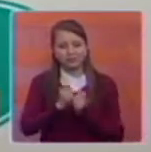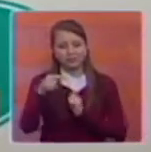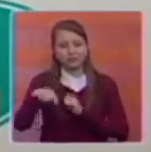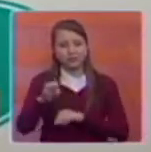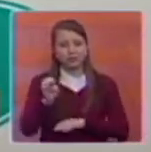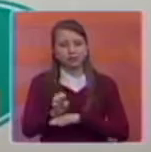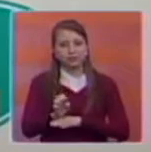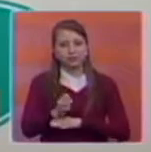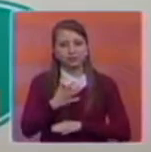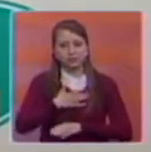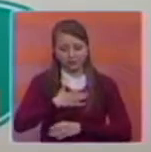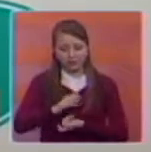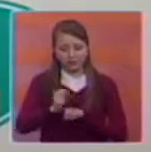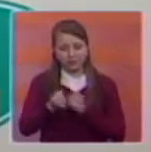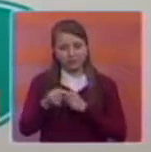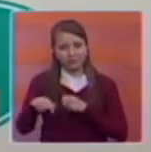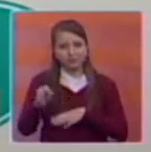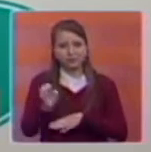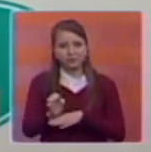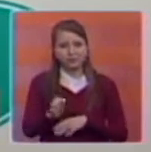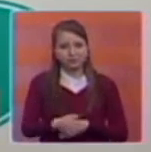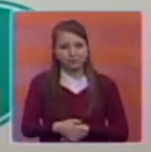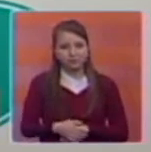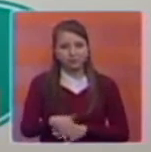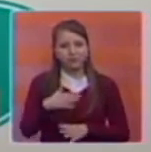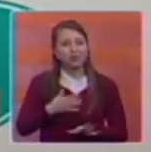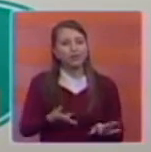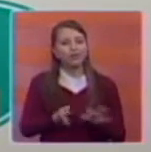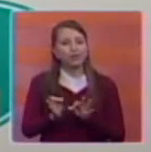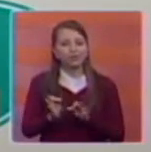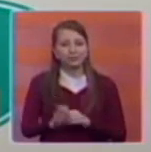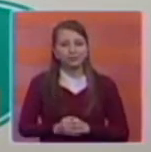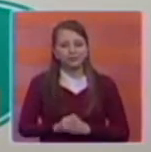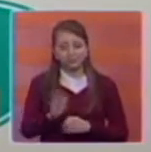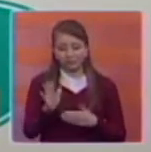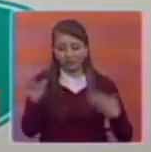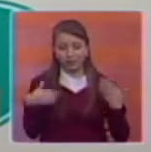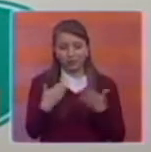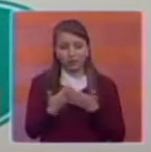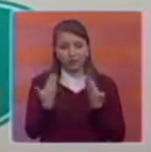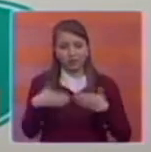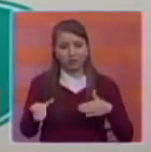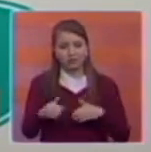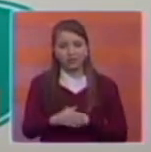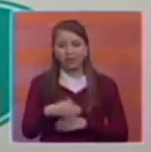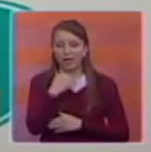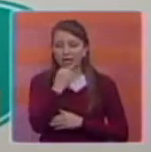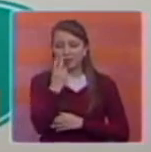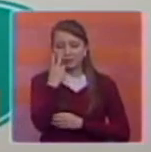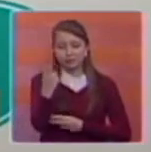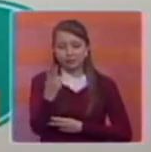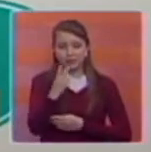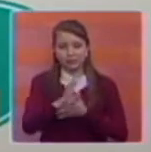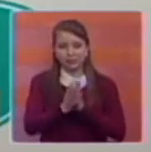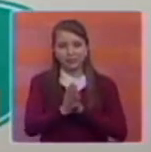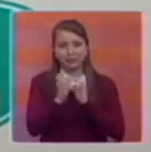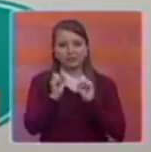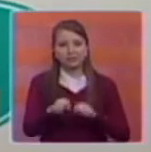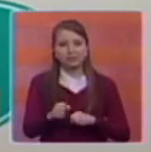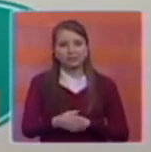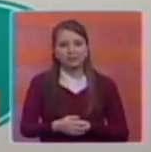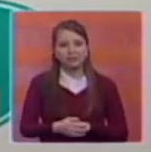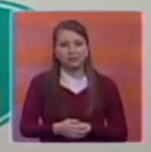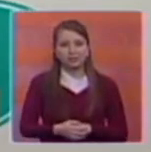ecuatorianizado por mí, por Viachi. O sea, hecho a nuestra manera. Eso ha sido todo. Si usted no ha visto esta receta, usted se puede meter ahí,